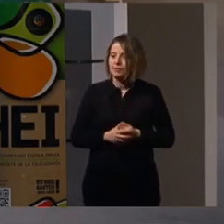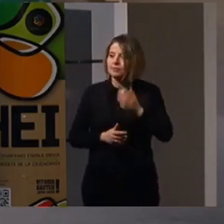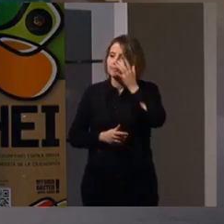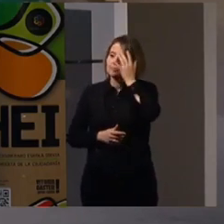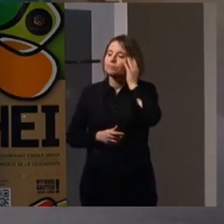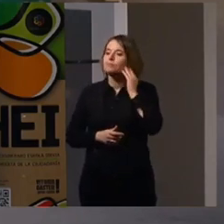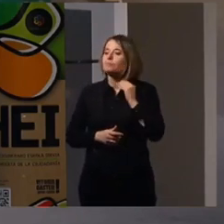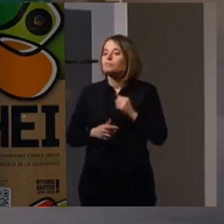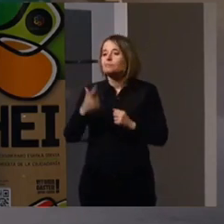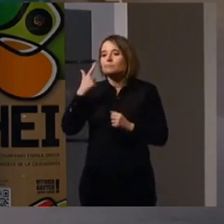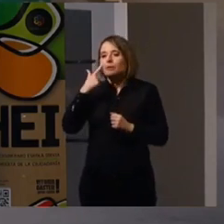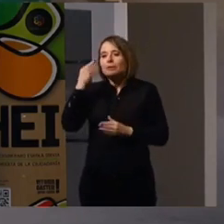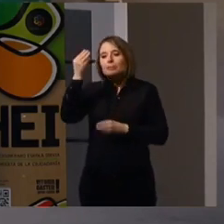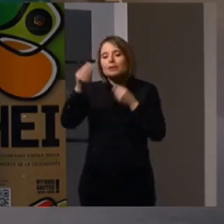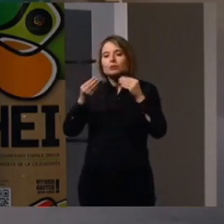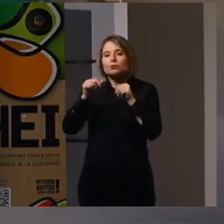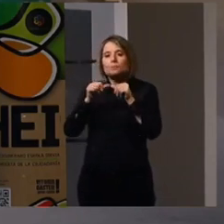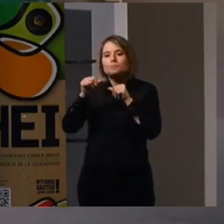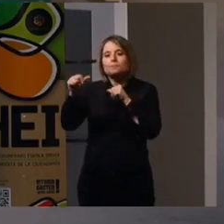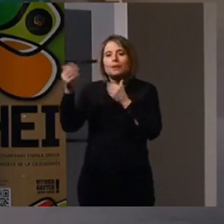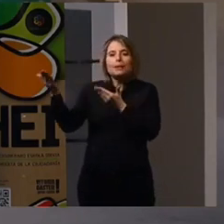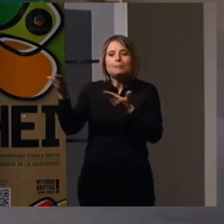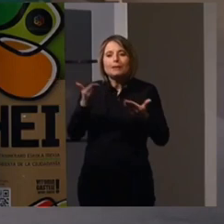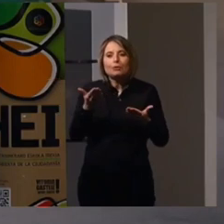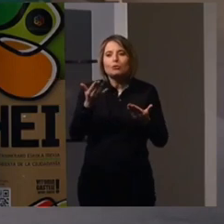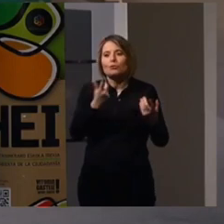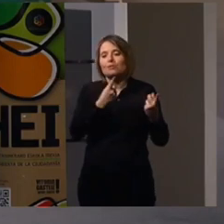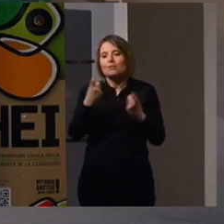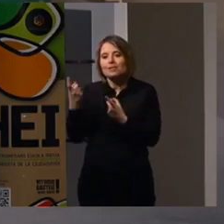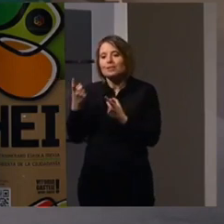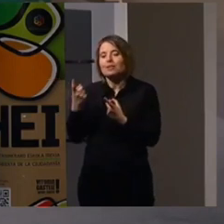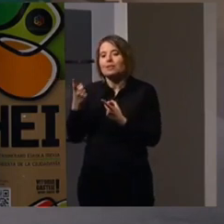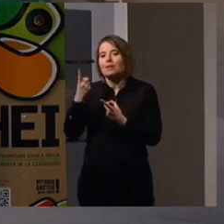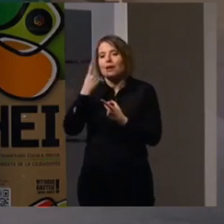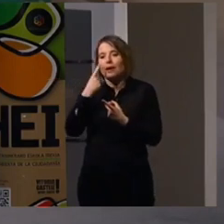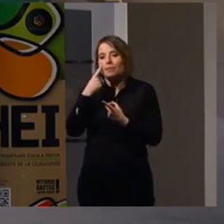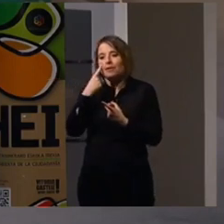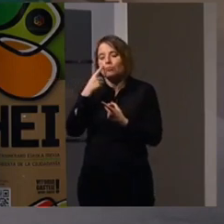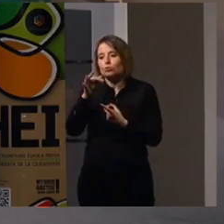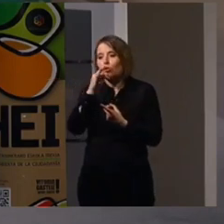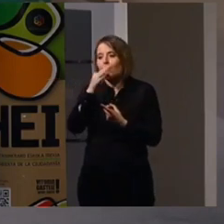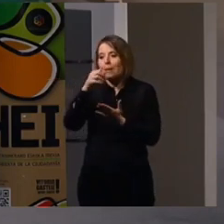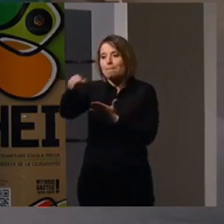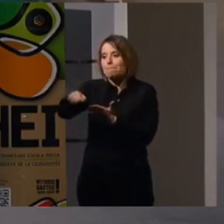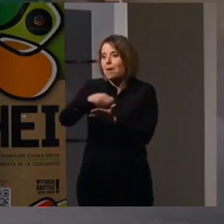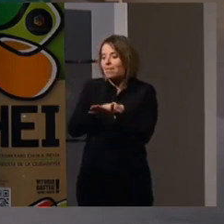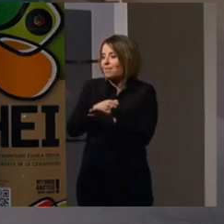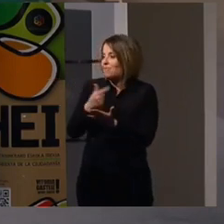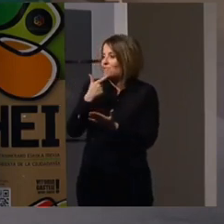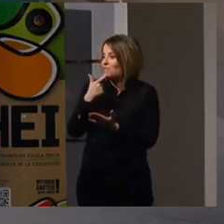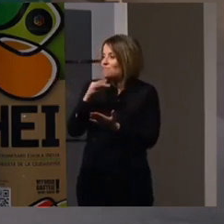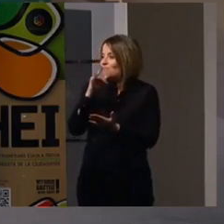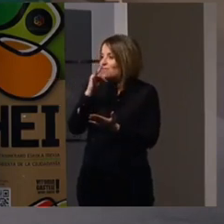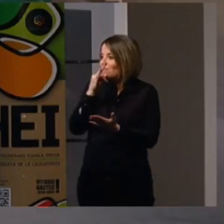Entonces, a mí me parece que es una invitación necesaria, ¿no? El folio en blanco, ¿no? Que lo has nombrado tú y yo lo nombro también